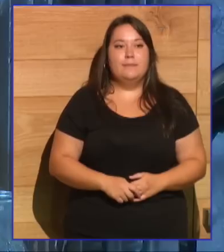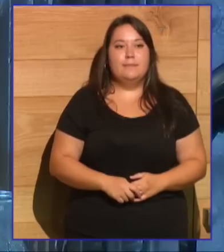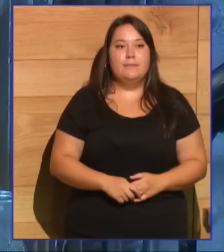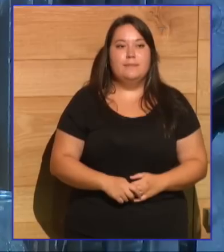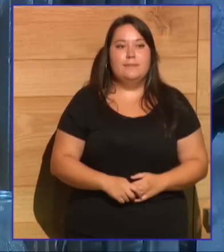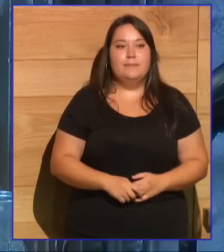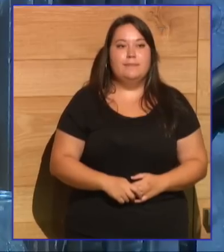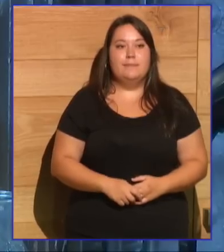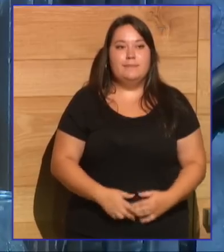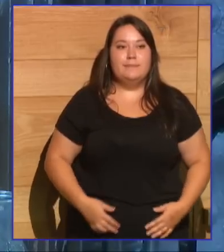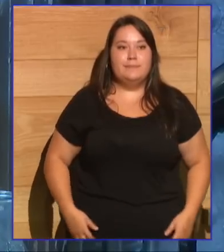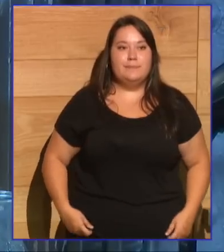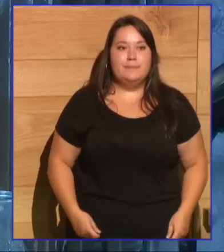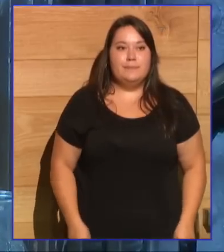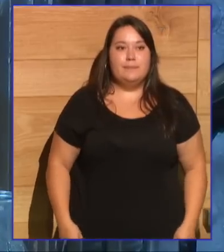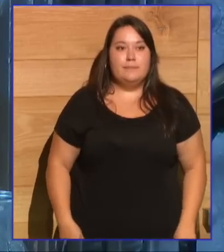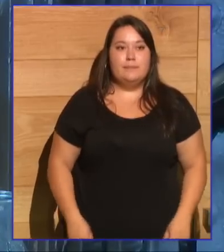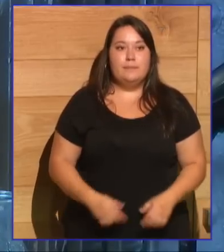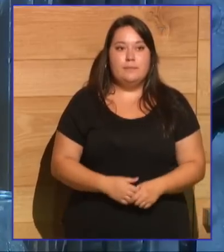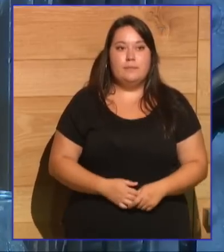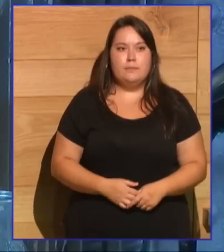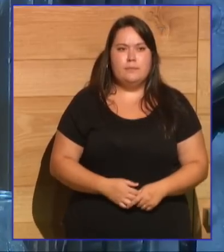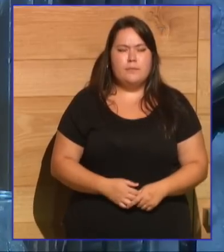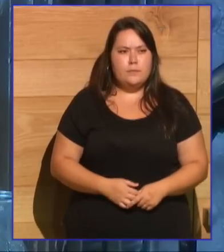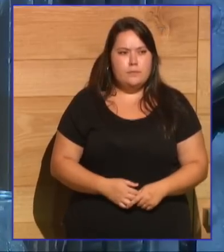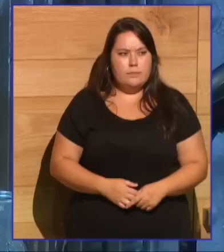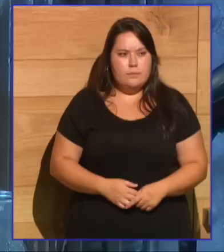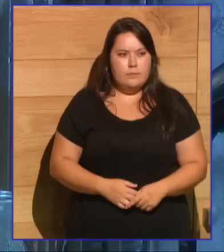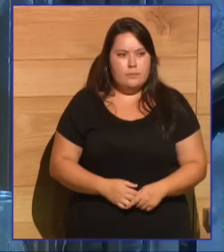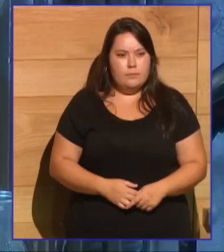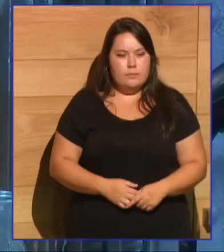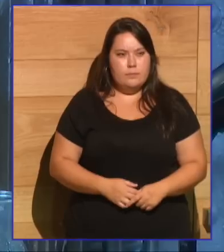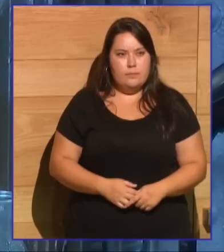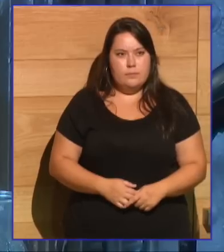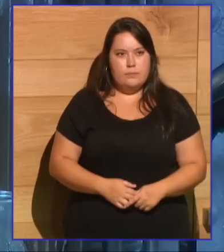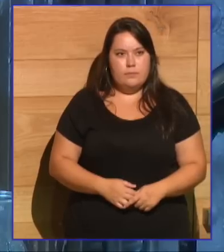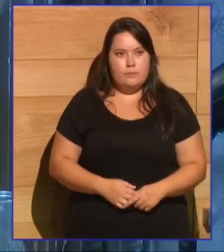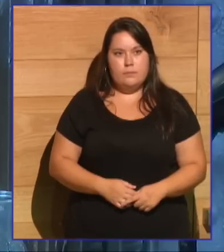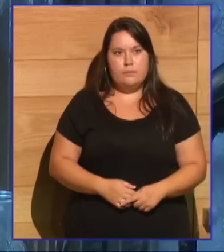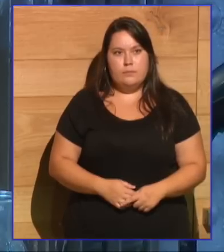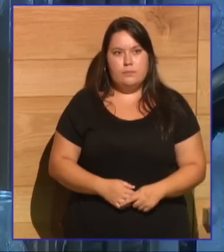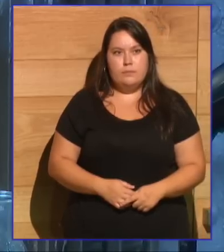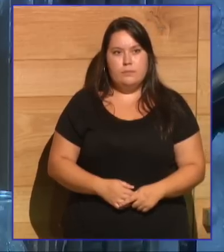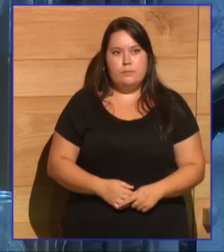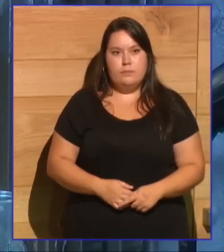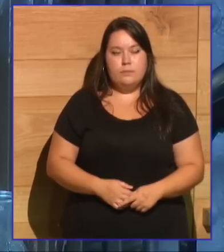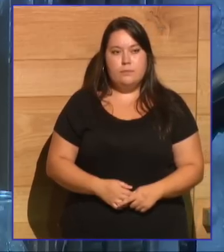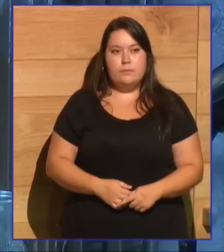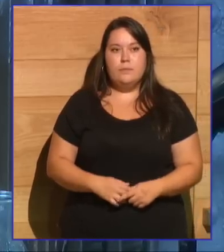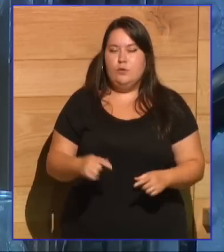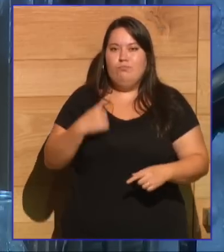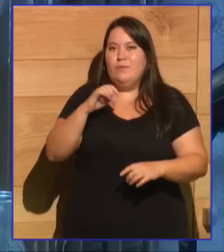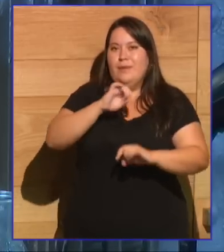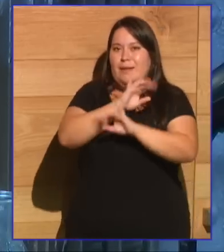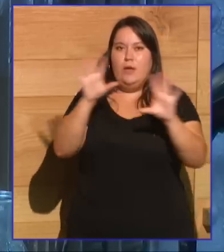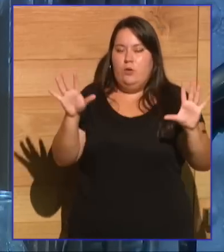otra pues eso maricomplejines entonces eso es lo dice muy claramente y